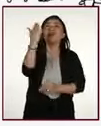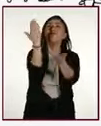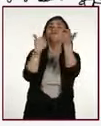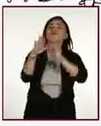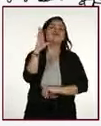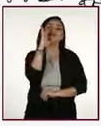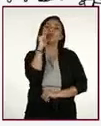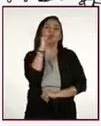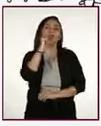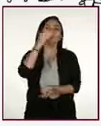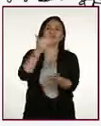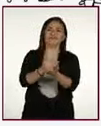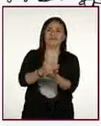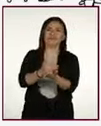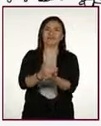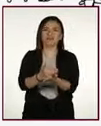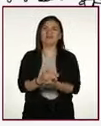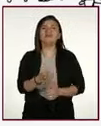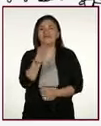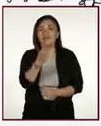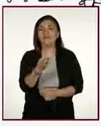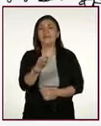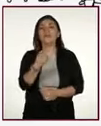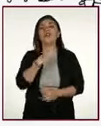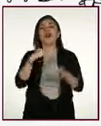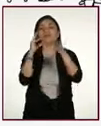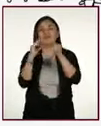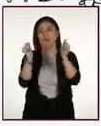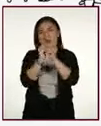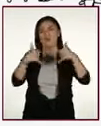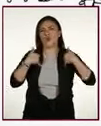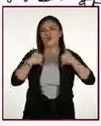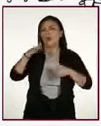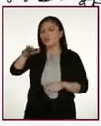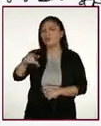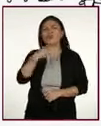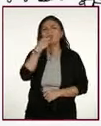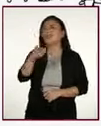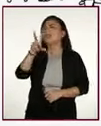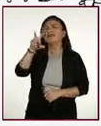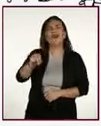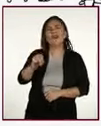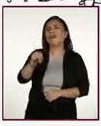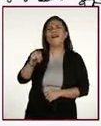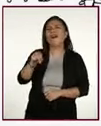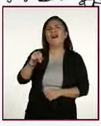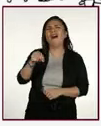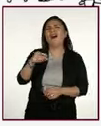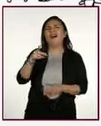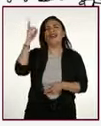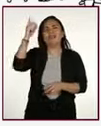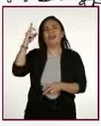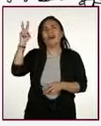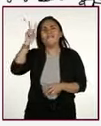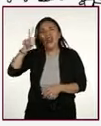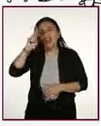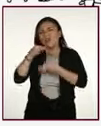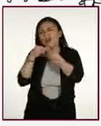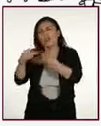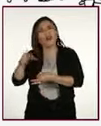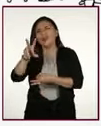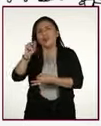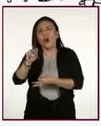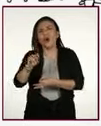exitosa, ¿no? Sí. Entonces, lo que tenemos que le decimos a las chicas y a los chicos, oye, di no a las drogas, pero no le decimos di sí a qué, ¿no? No les